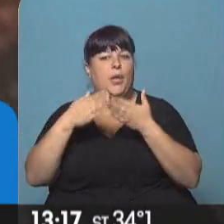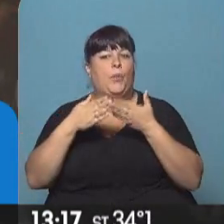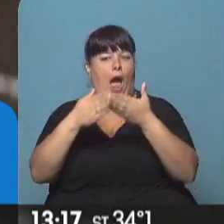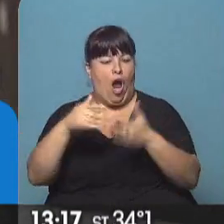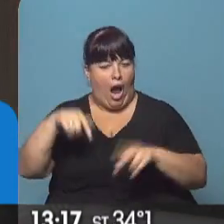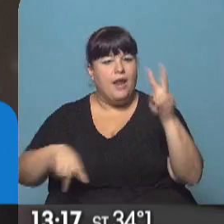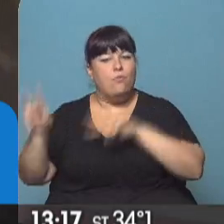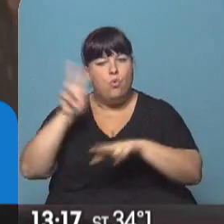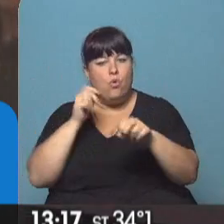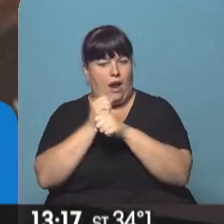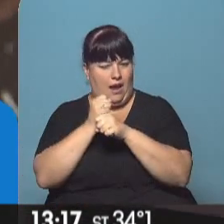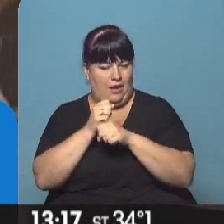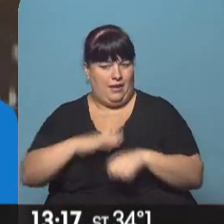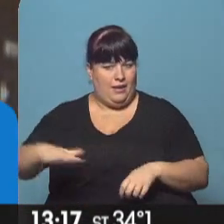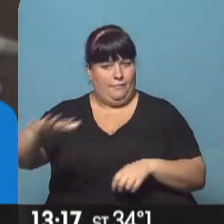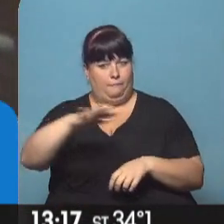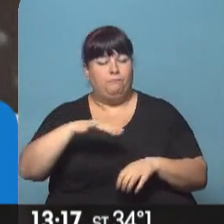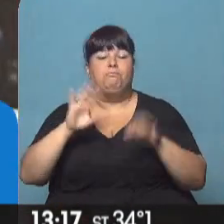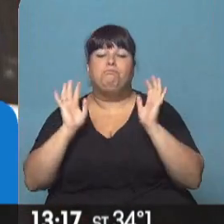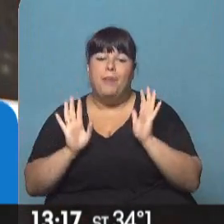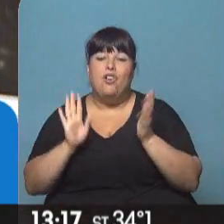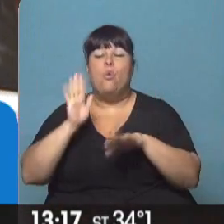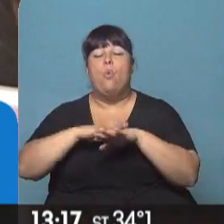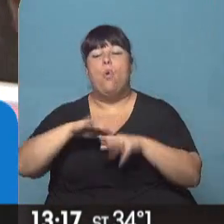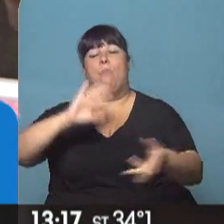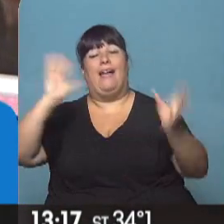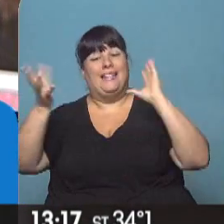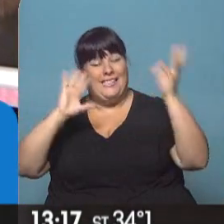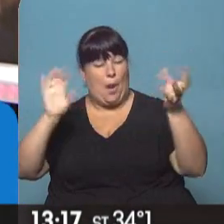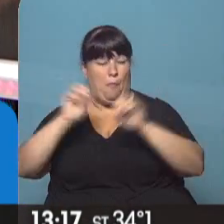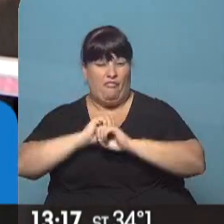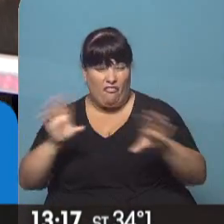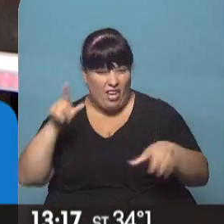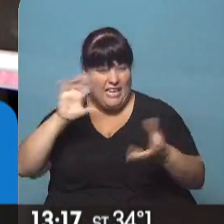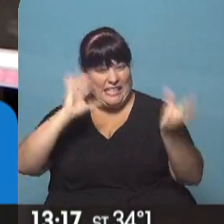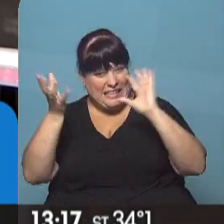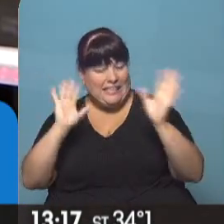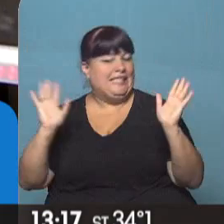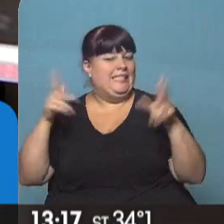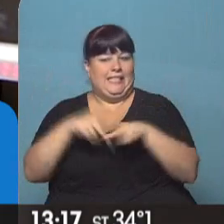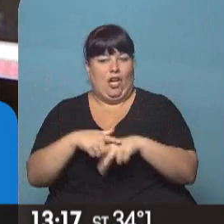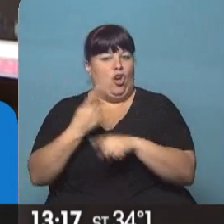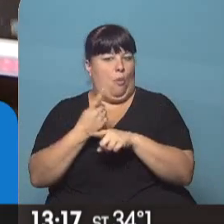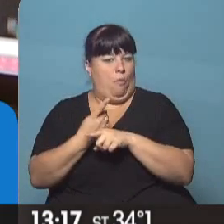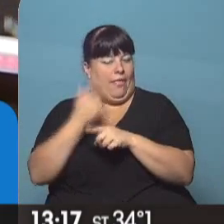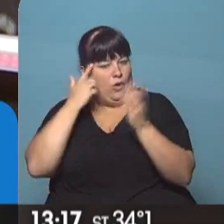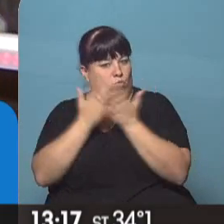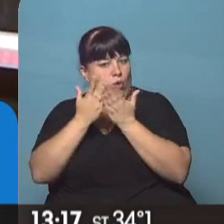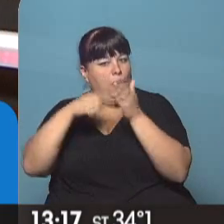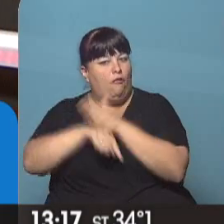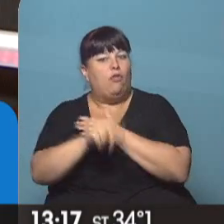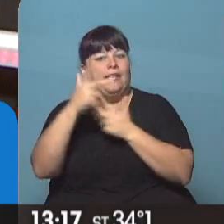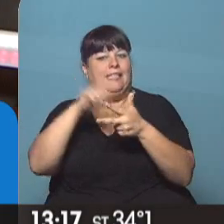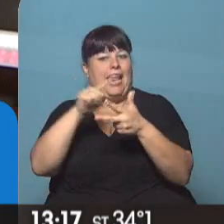que están trabajando en la zona, pero por las condiciones climáticas, las malas condiciones climáticas, no se pueden analizar los